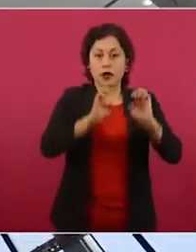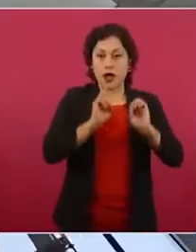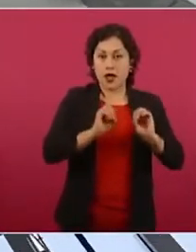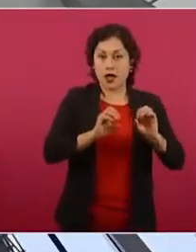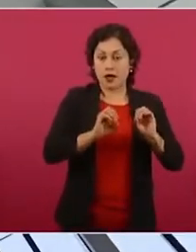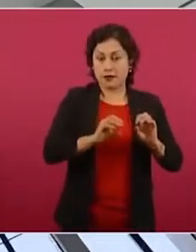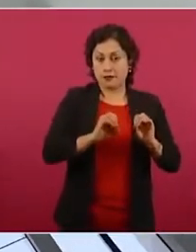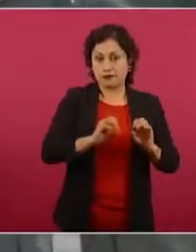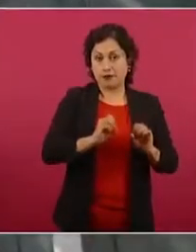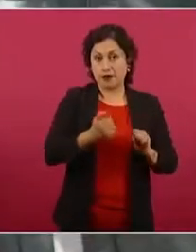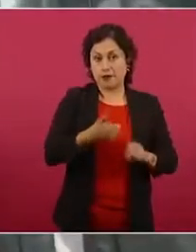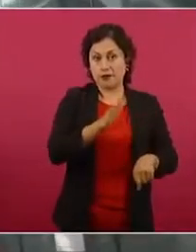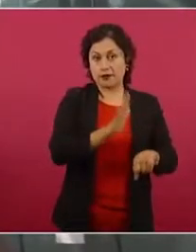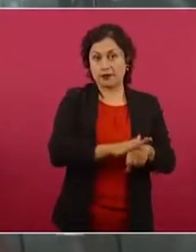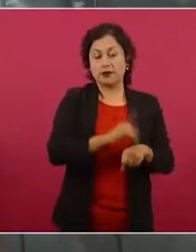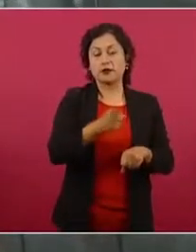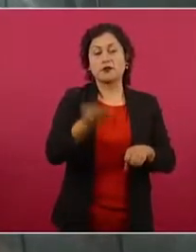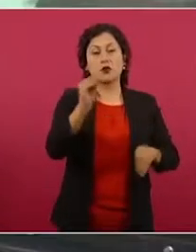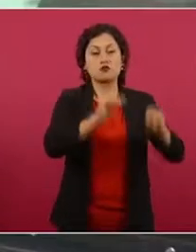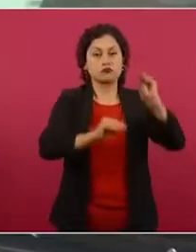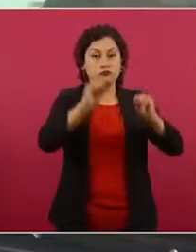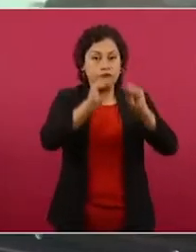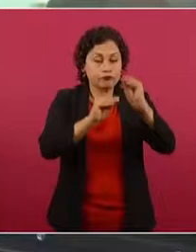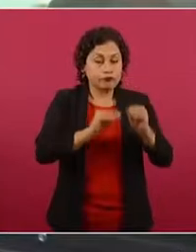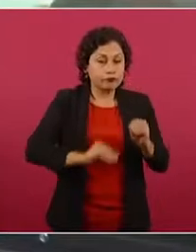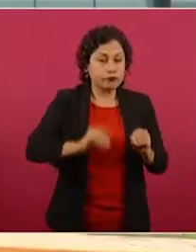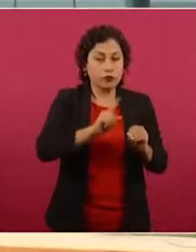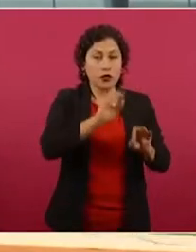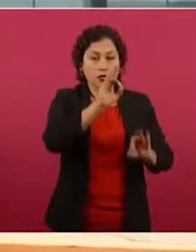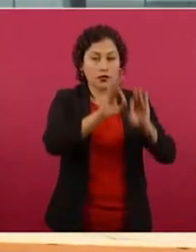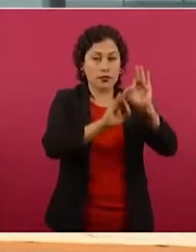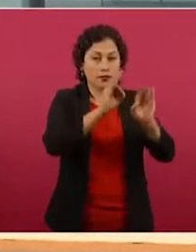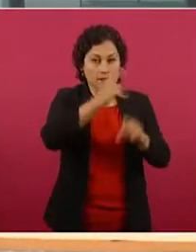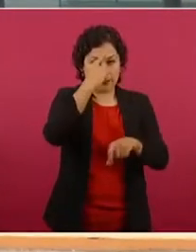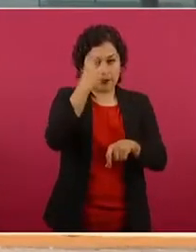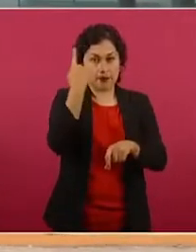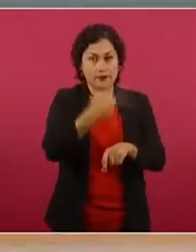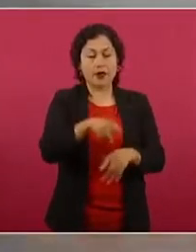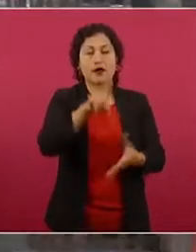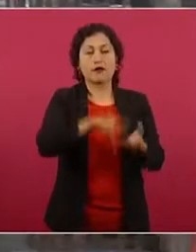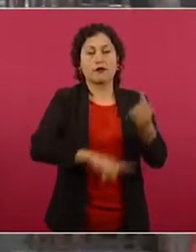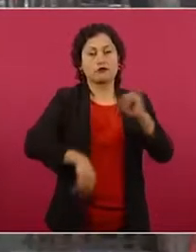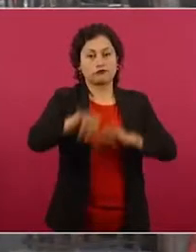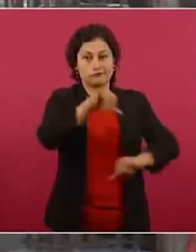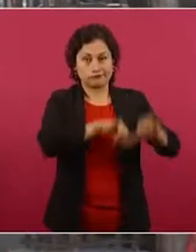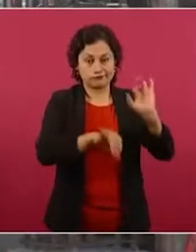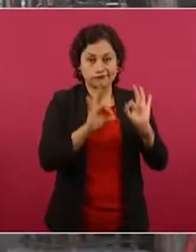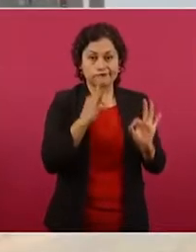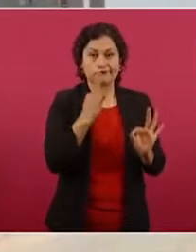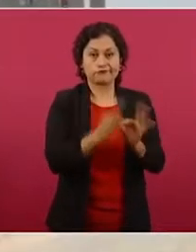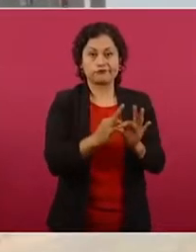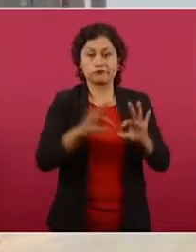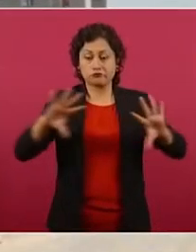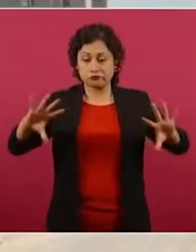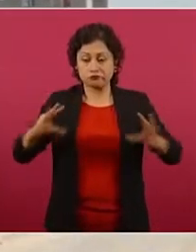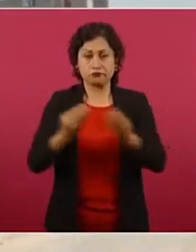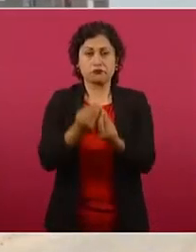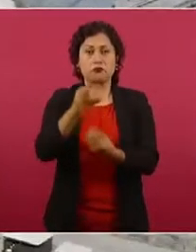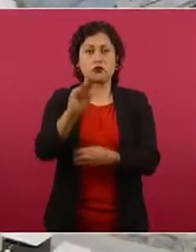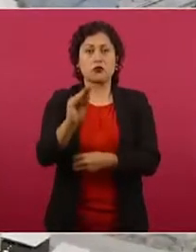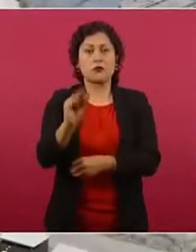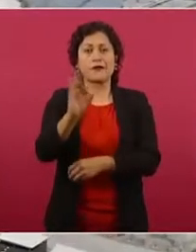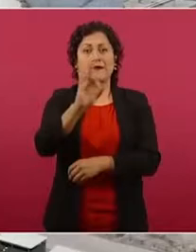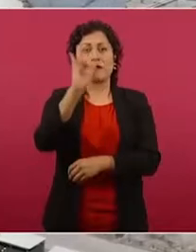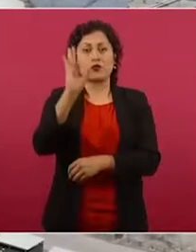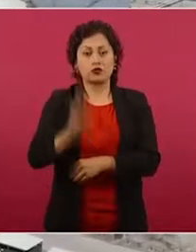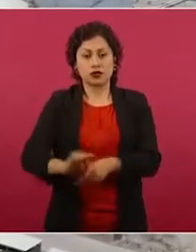en el cuarto de control y las actividades de detalle en la fachada exterior del edificio de laboratorio. Hay un avance del 90% en la construcción de